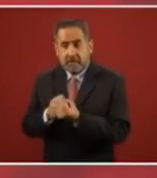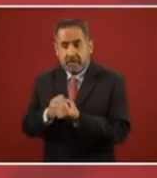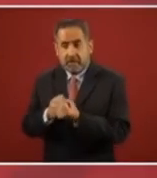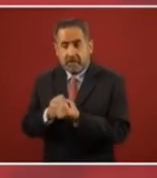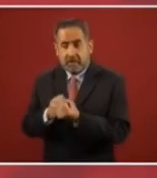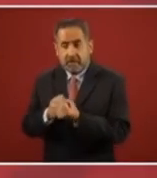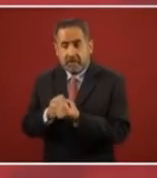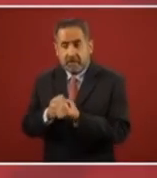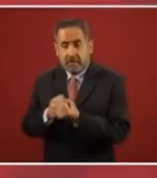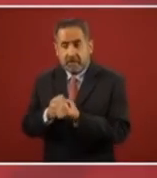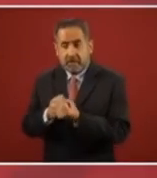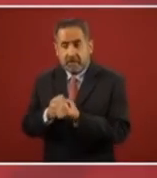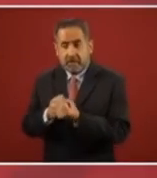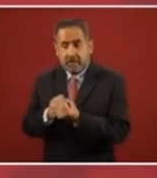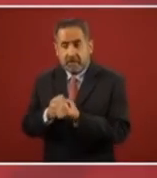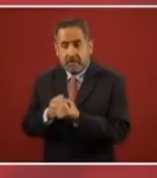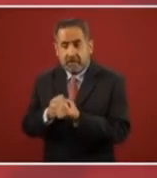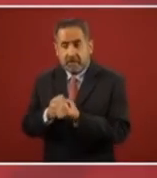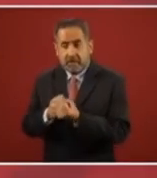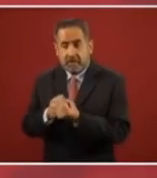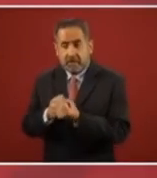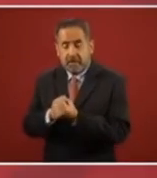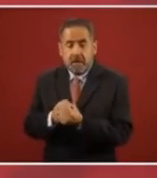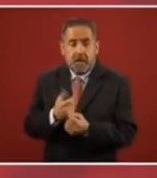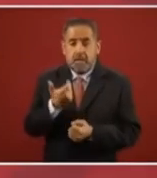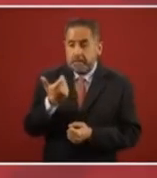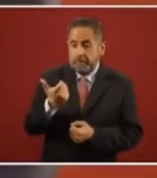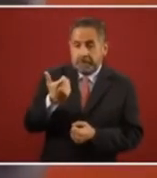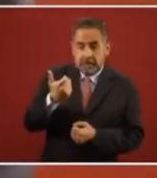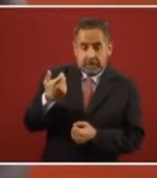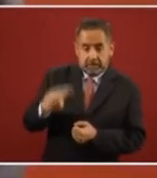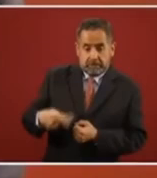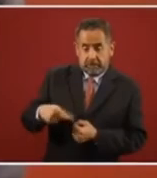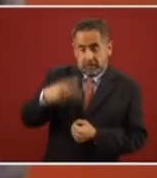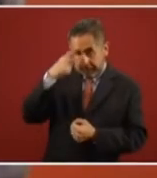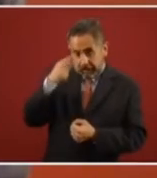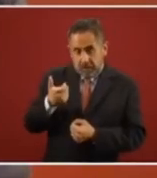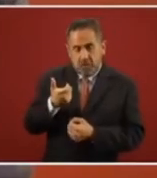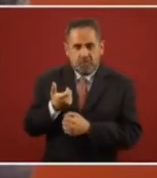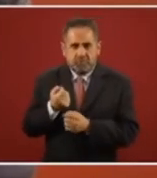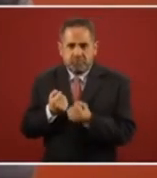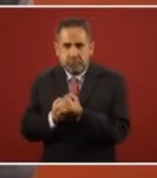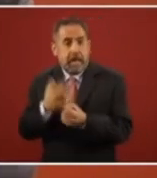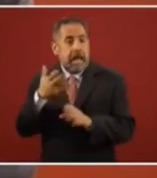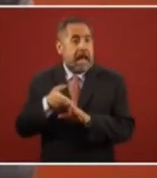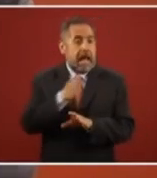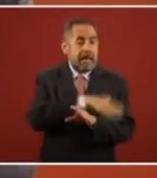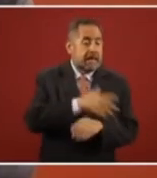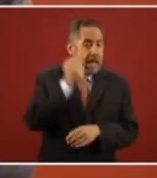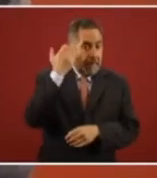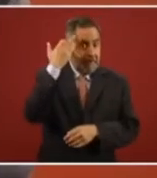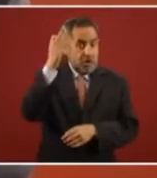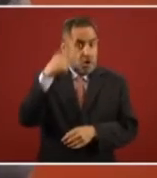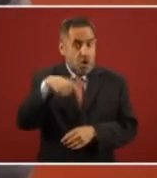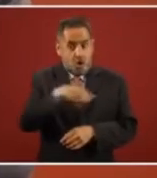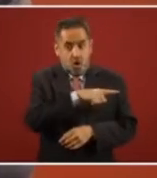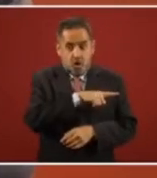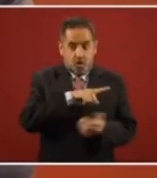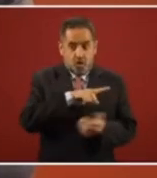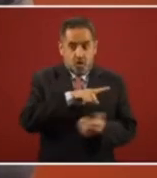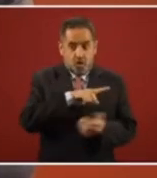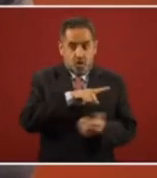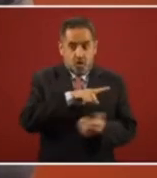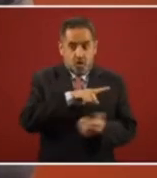este extracto ningún percance en ese periodo del desarrollo estabilizador